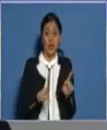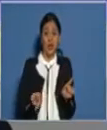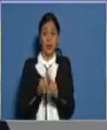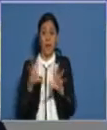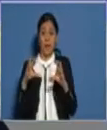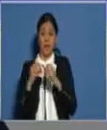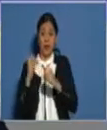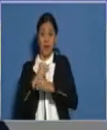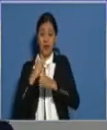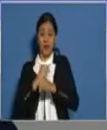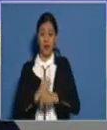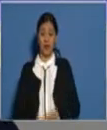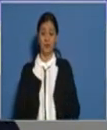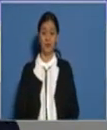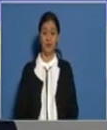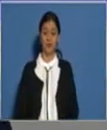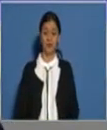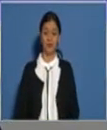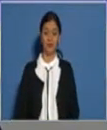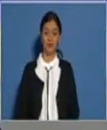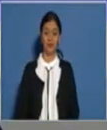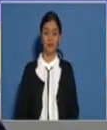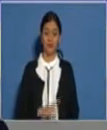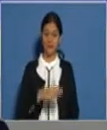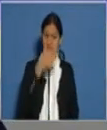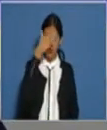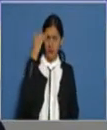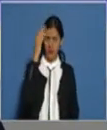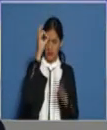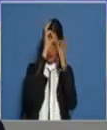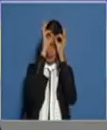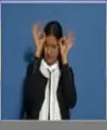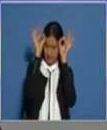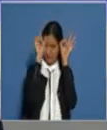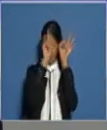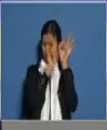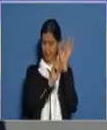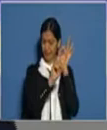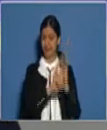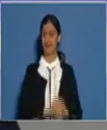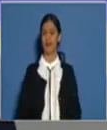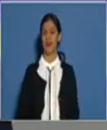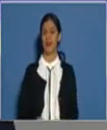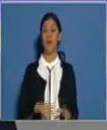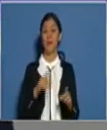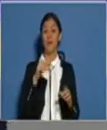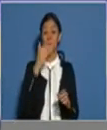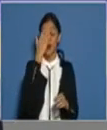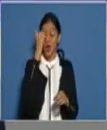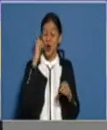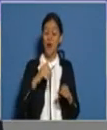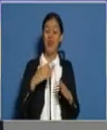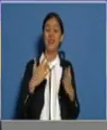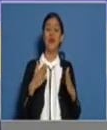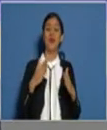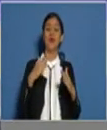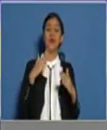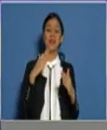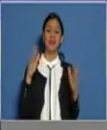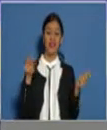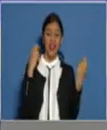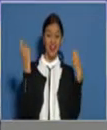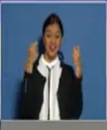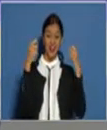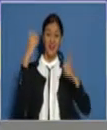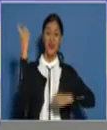durante la introducción me escriben por acá y dicen, nos olvidamos de las enfermeras. No nos hemos olvidado de las enfermeras porque hoy estamos celebrando el día de todos los